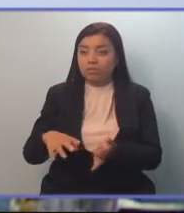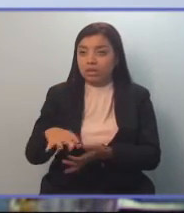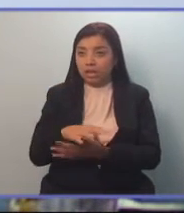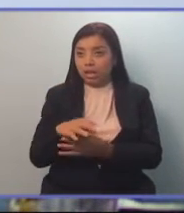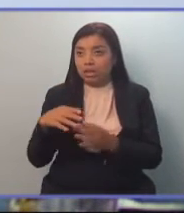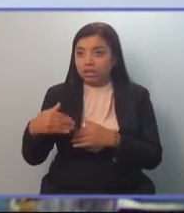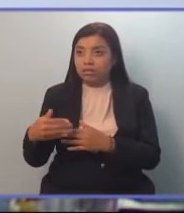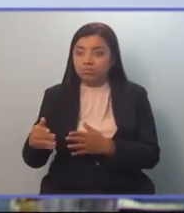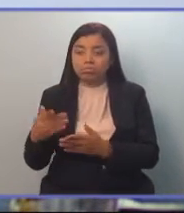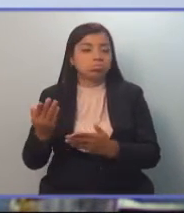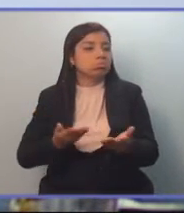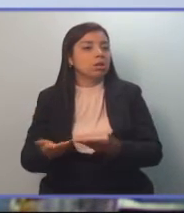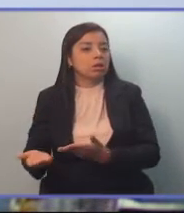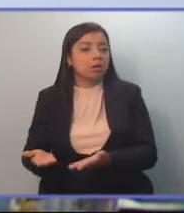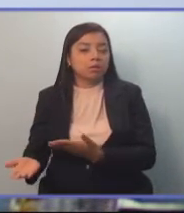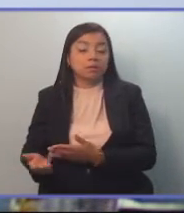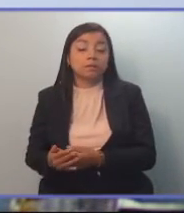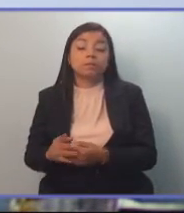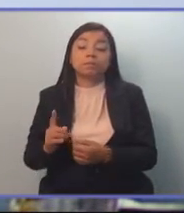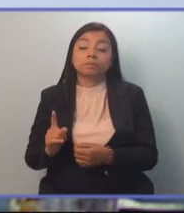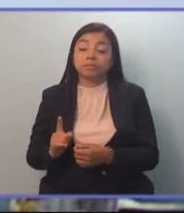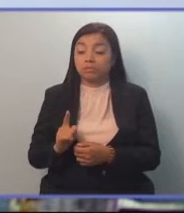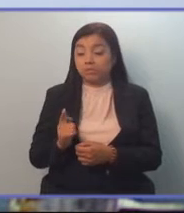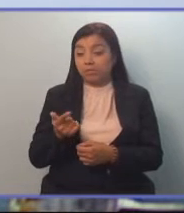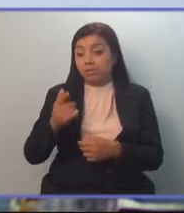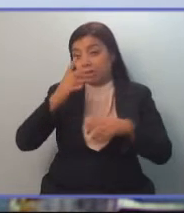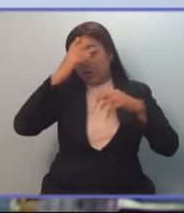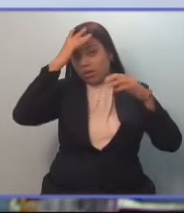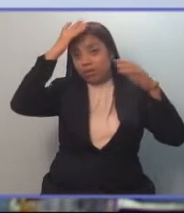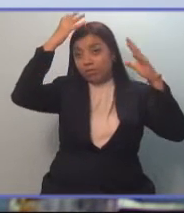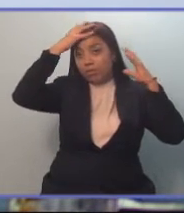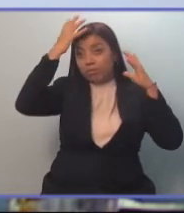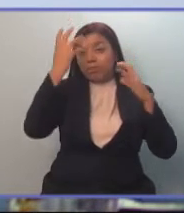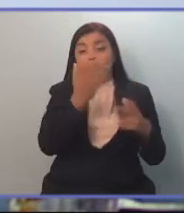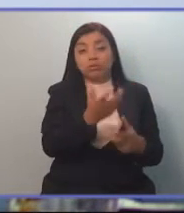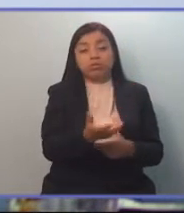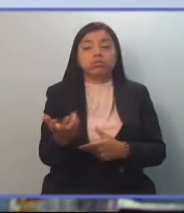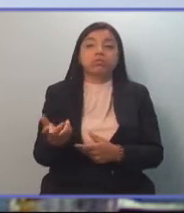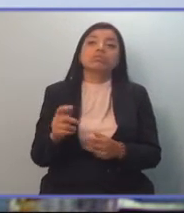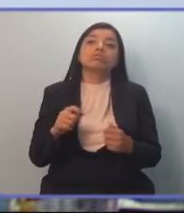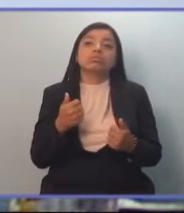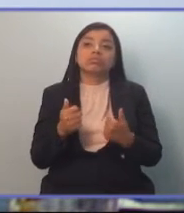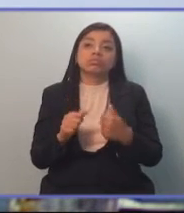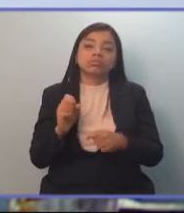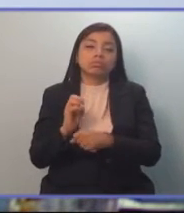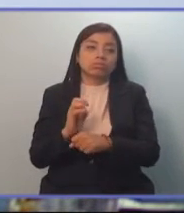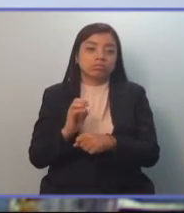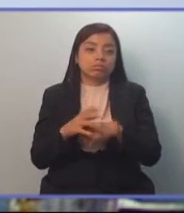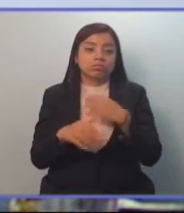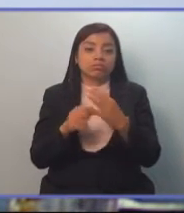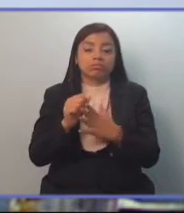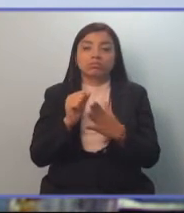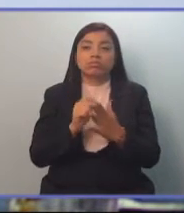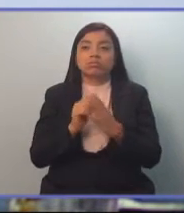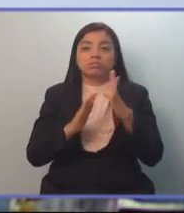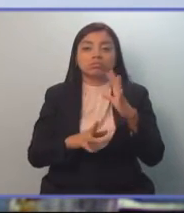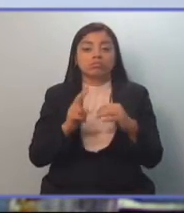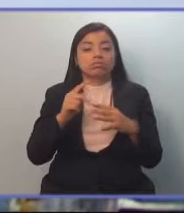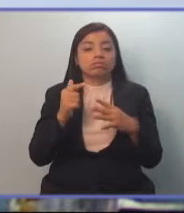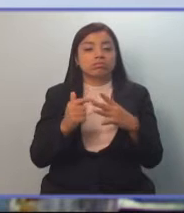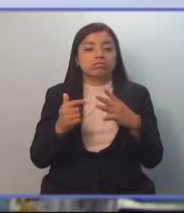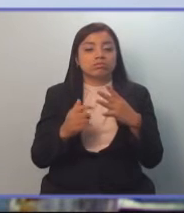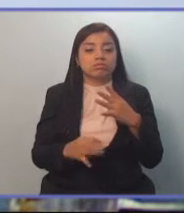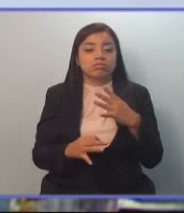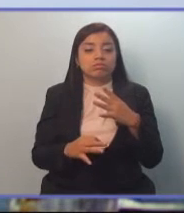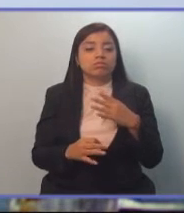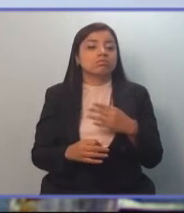municipales, previamente calificados por el Cuerpo de Bomberos. En relación a la recomendación del artículo 12 de la citada ley,